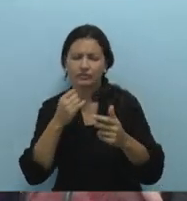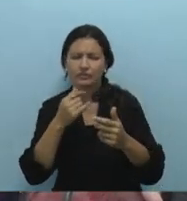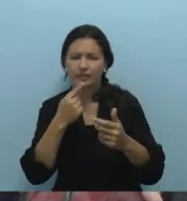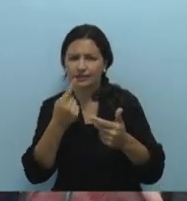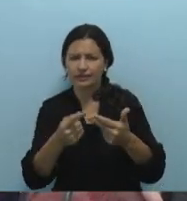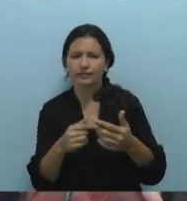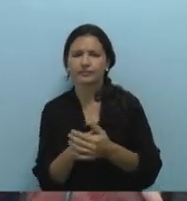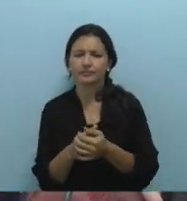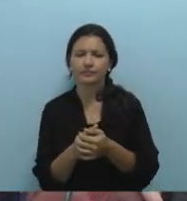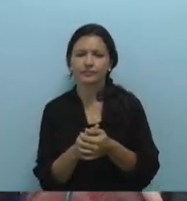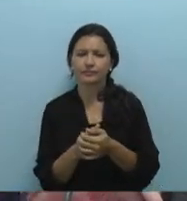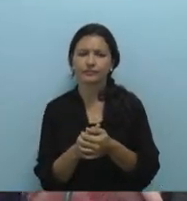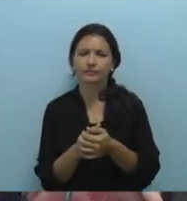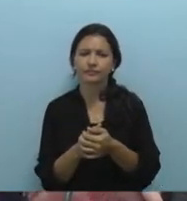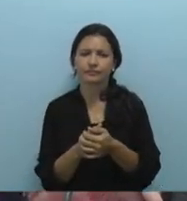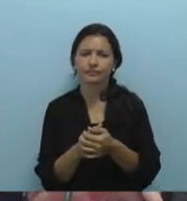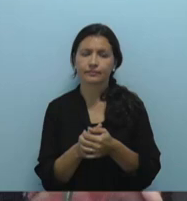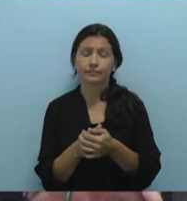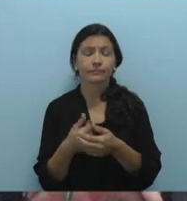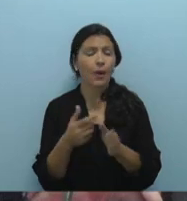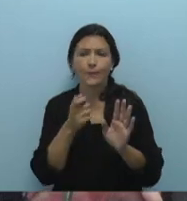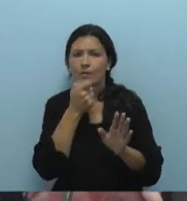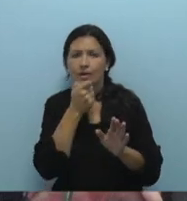que es que yo ayer me movilicé